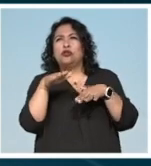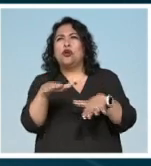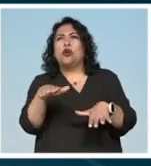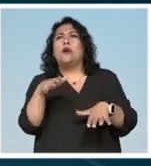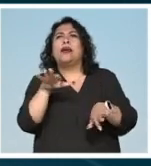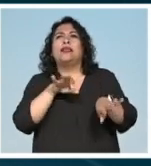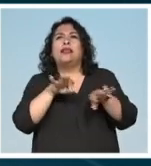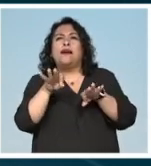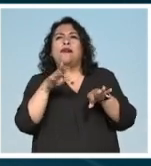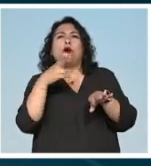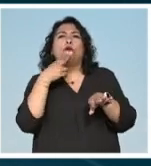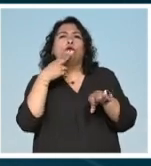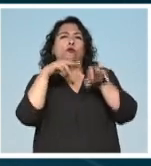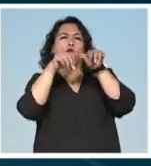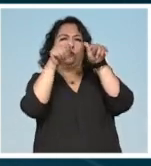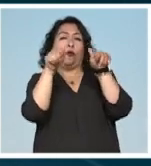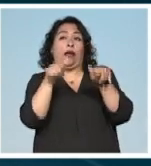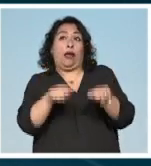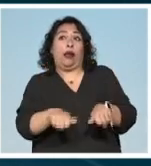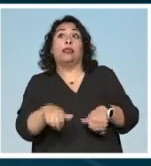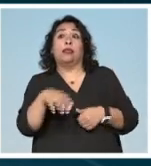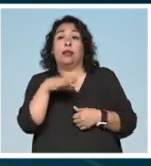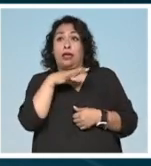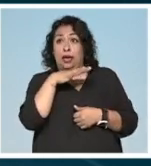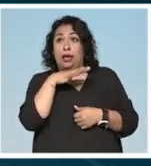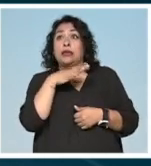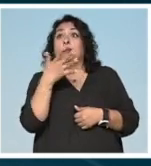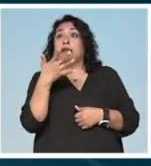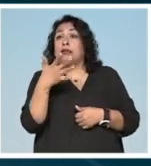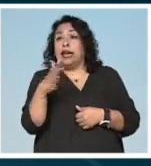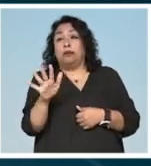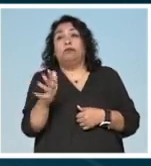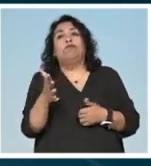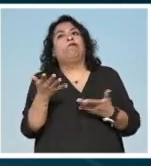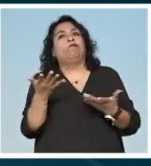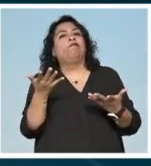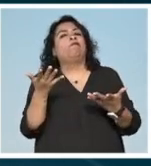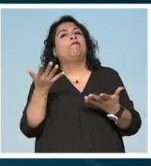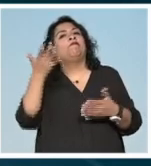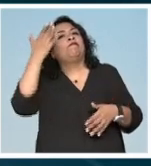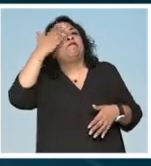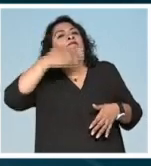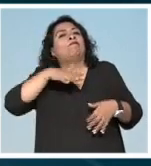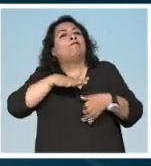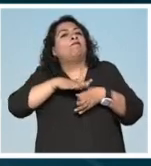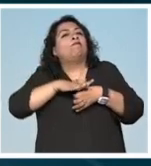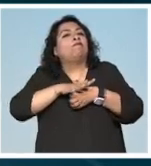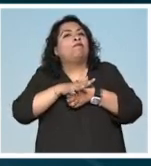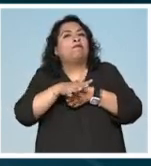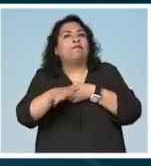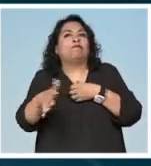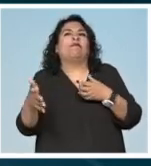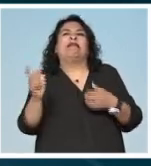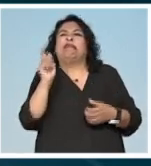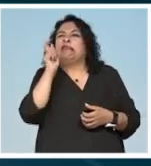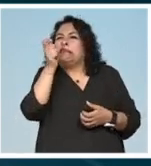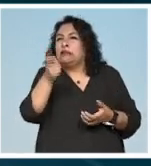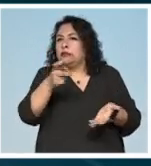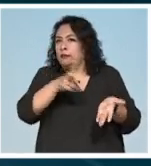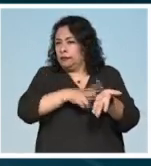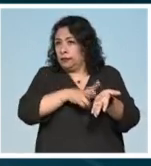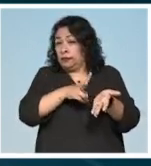y producciones artísticas estaban ya muy determinadas por el significado. Y